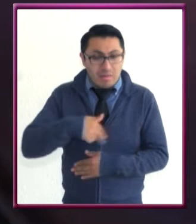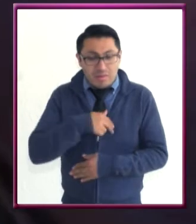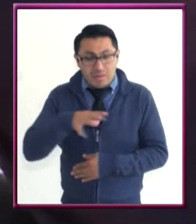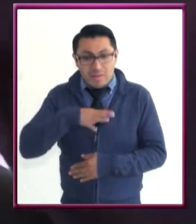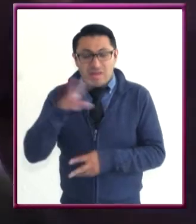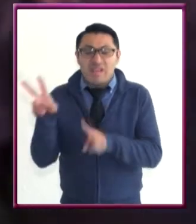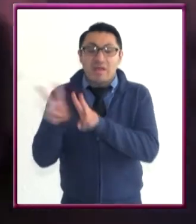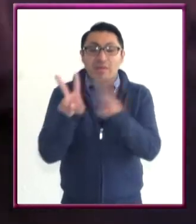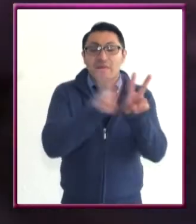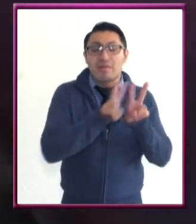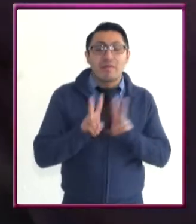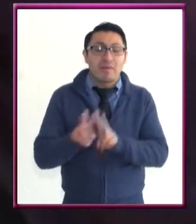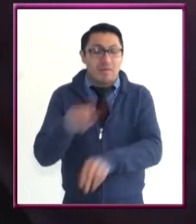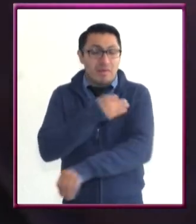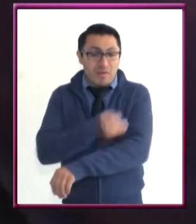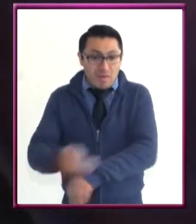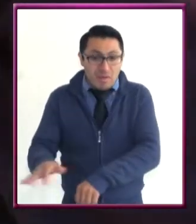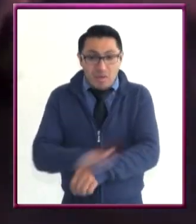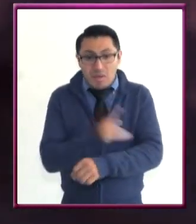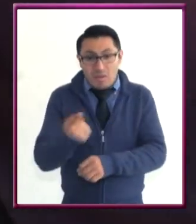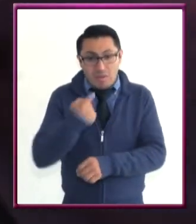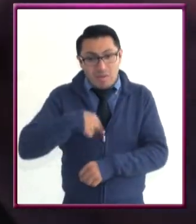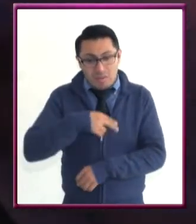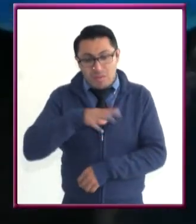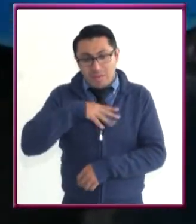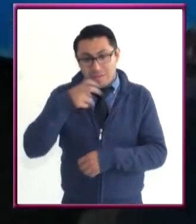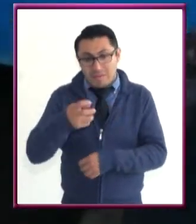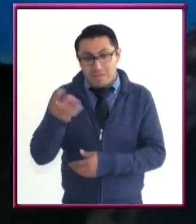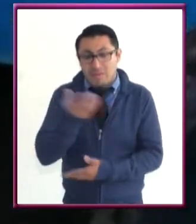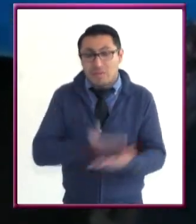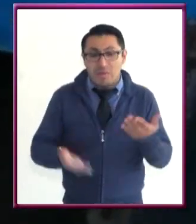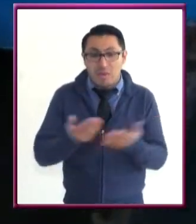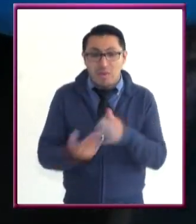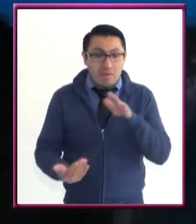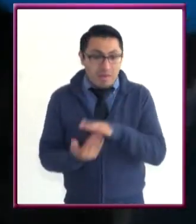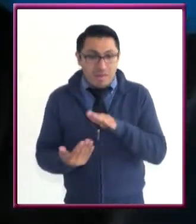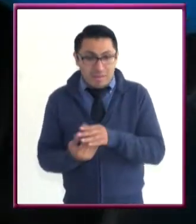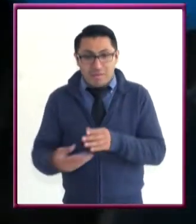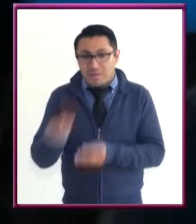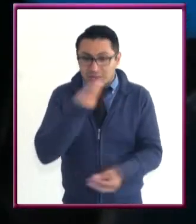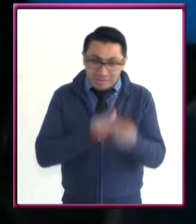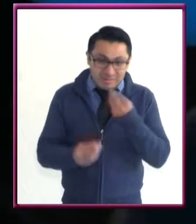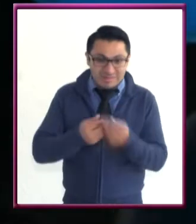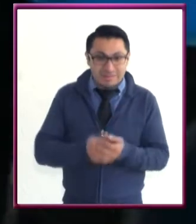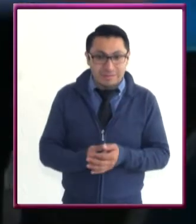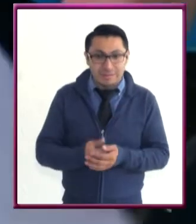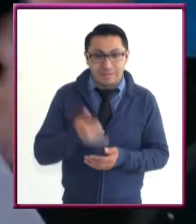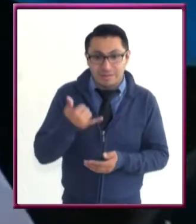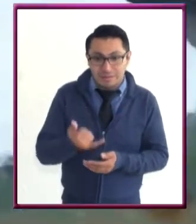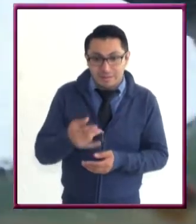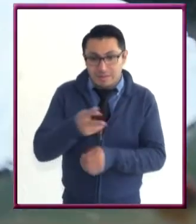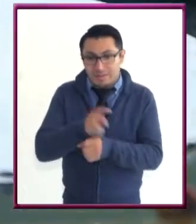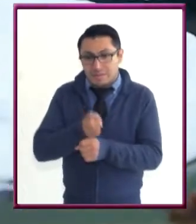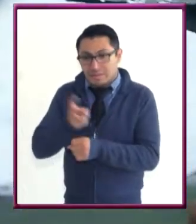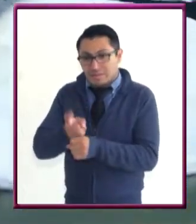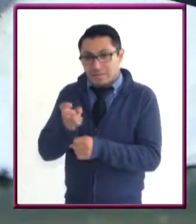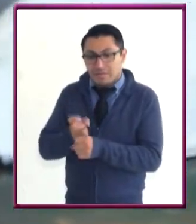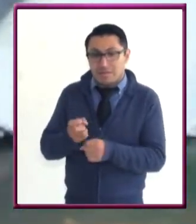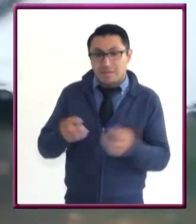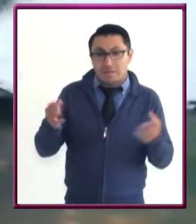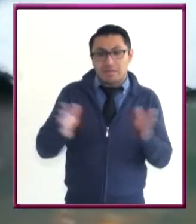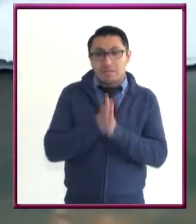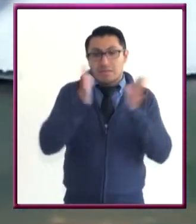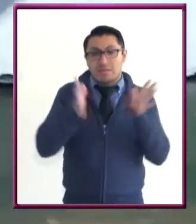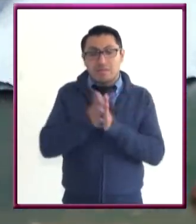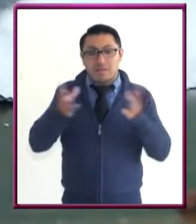tenemos con los vecinos, con los familiares, porque al tener esto nosotros lo compartimos en la mesa también con ellos. Y la invitación a que ellos